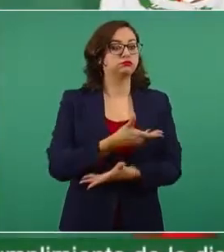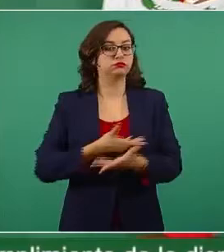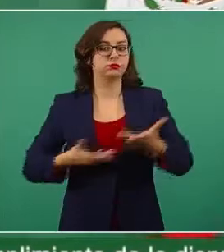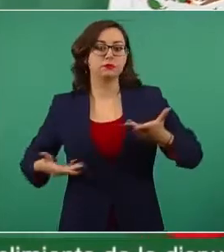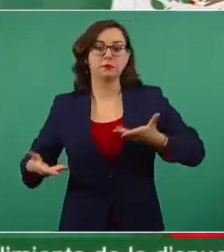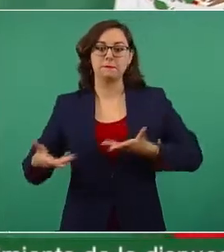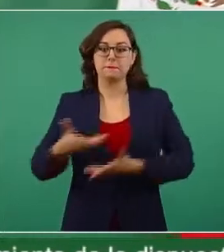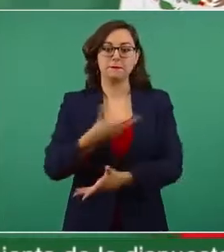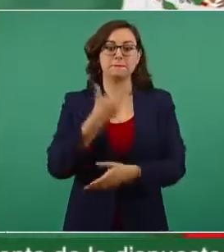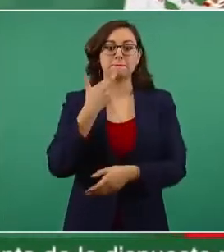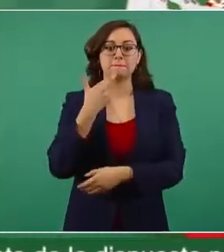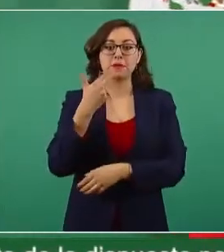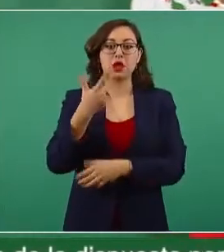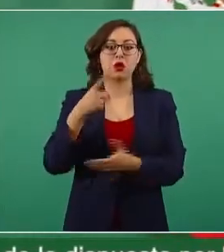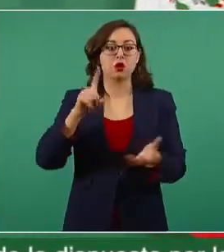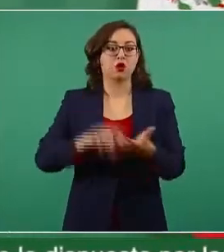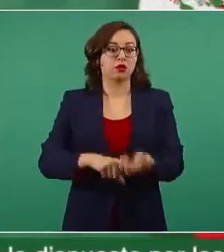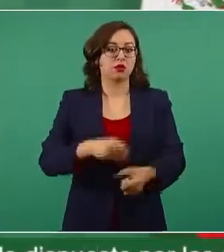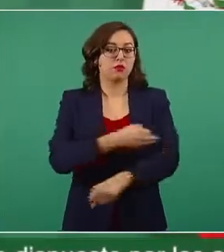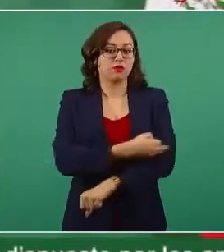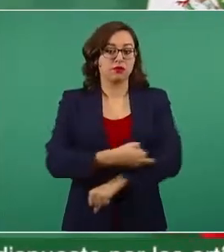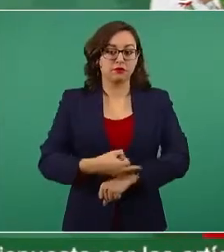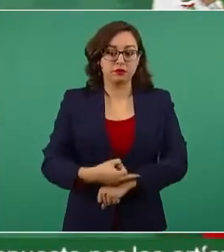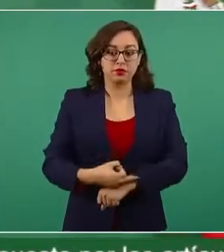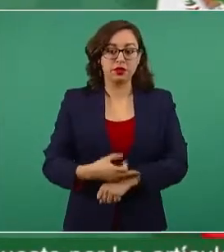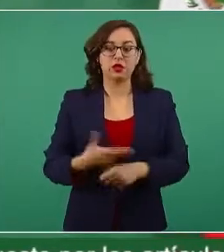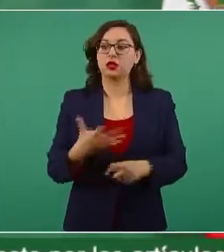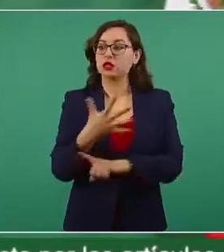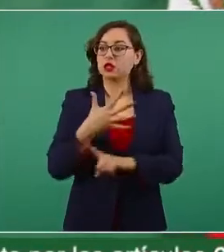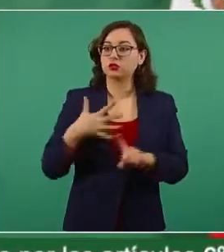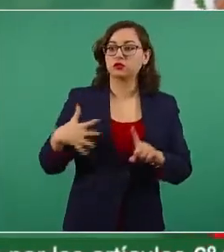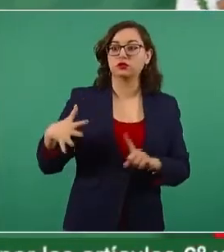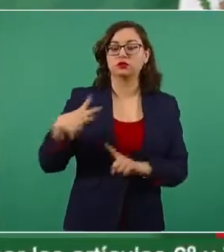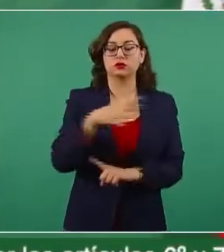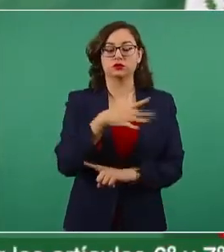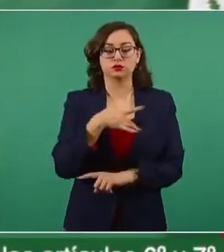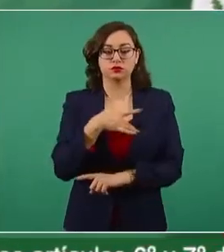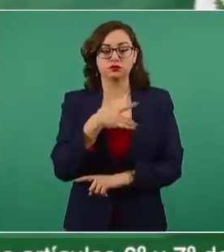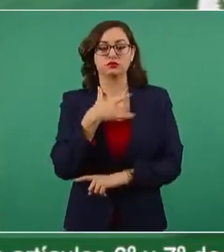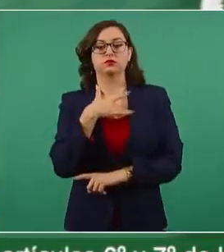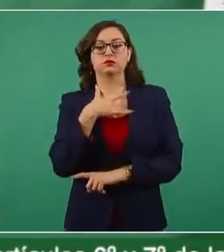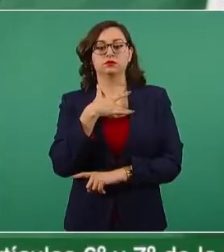en nuestras familias, como sociedad.